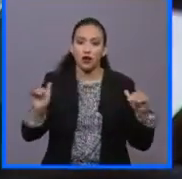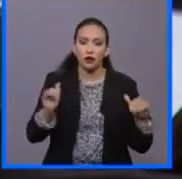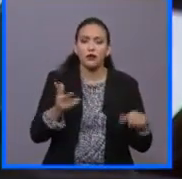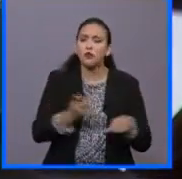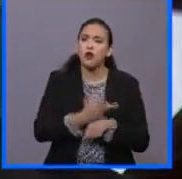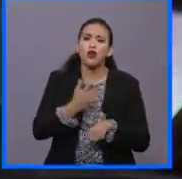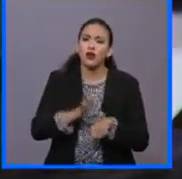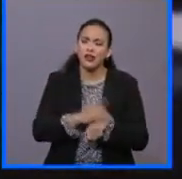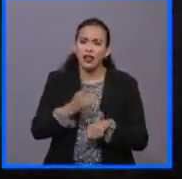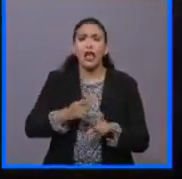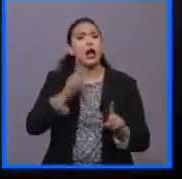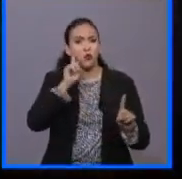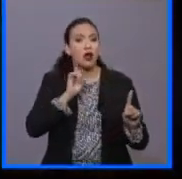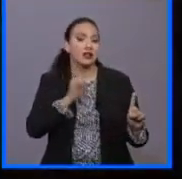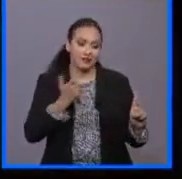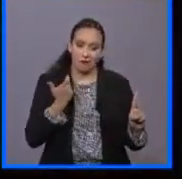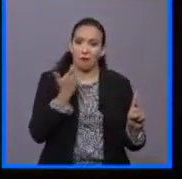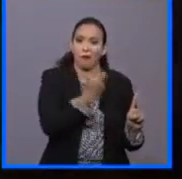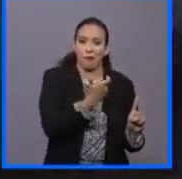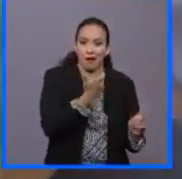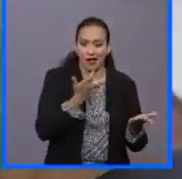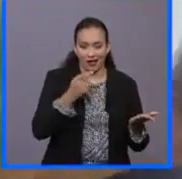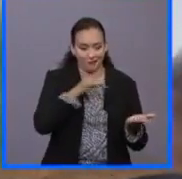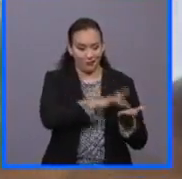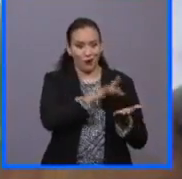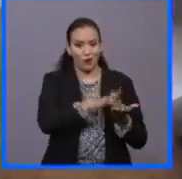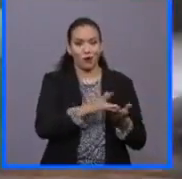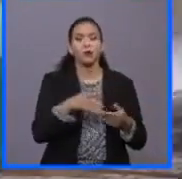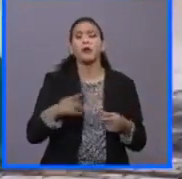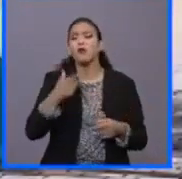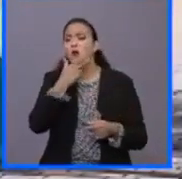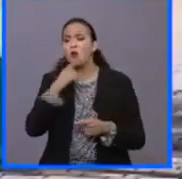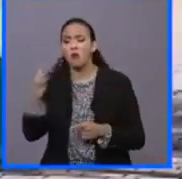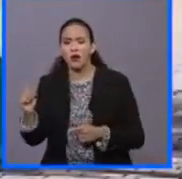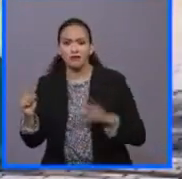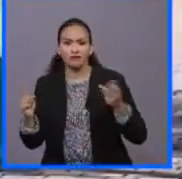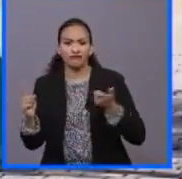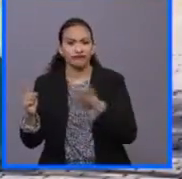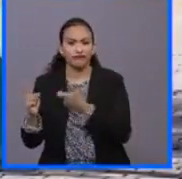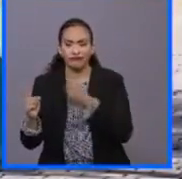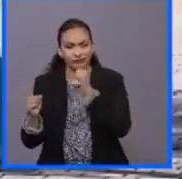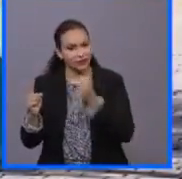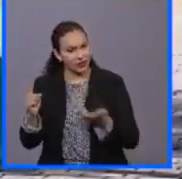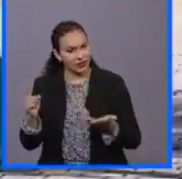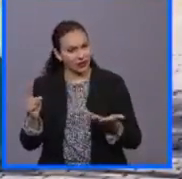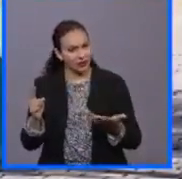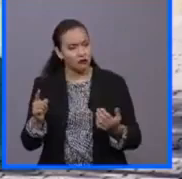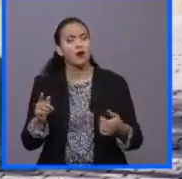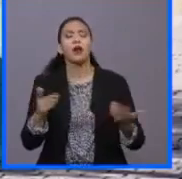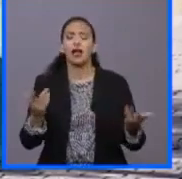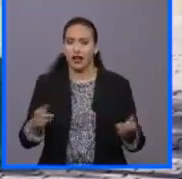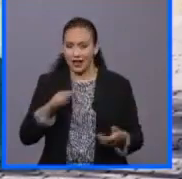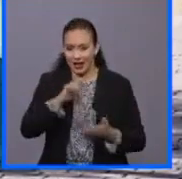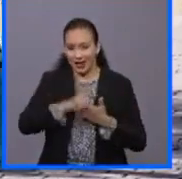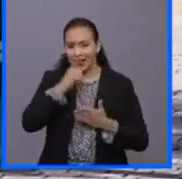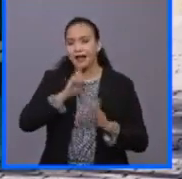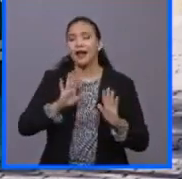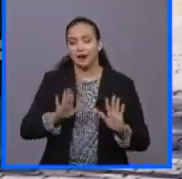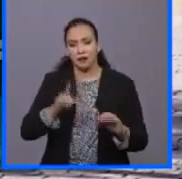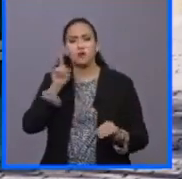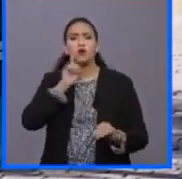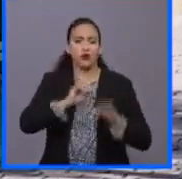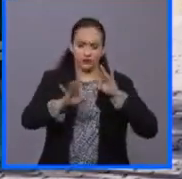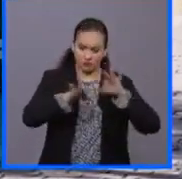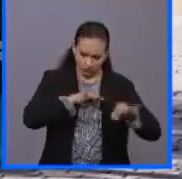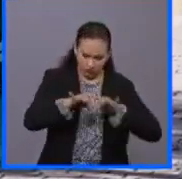el hombre y la mujer. El tribunal explicó que las disposiciones normativas que otorgan prestaciones a las madres trabajadoras, así